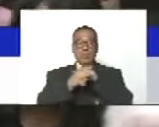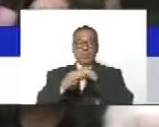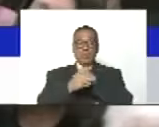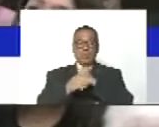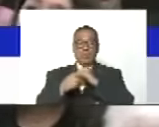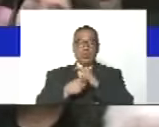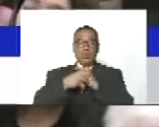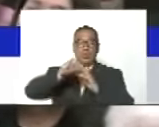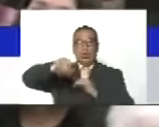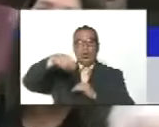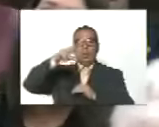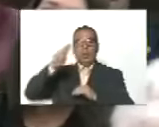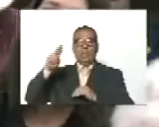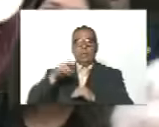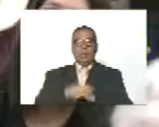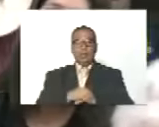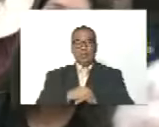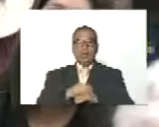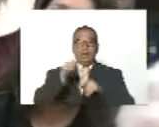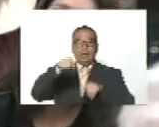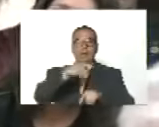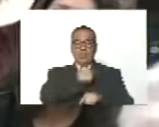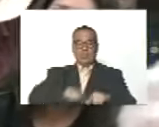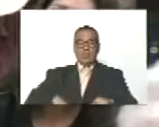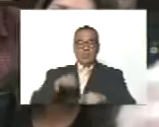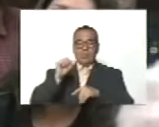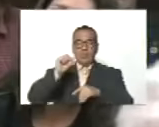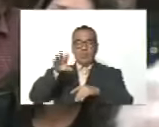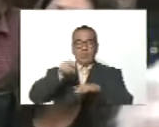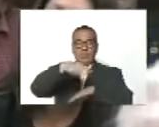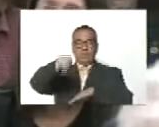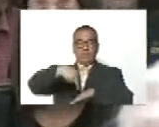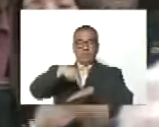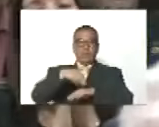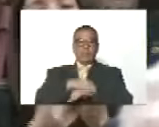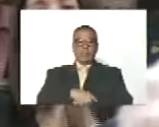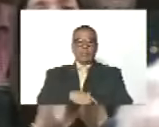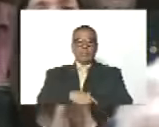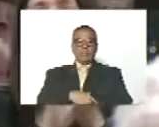Libertador, Jorge Rodríguez, actual presidente de nuestra Asamblea Nacional.